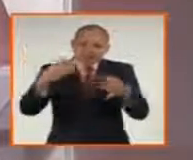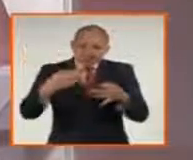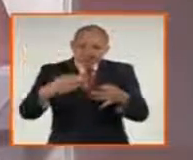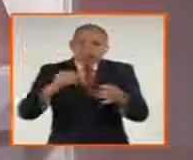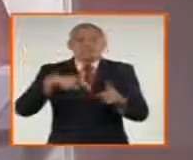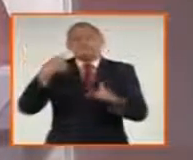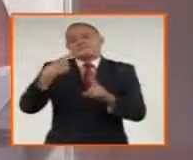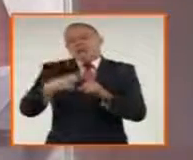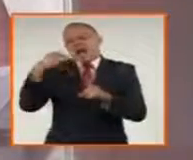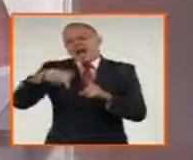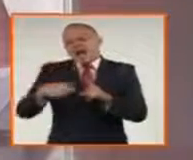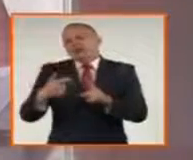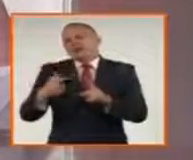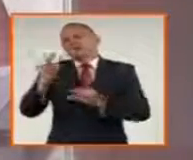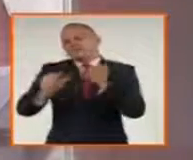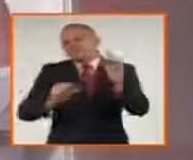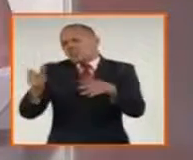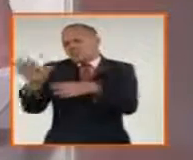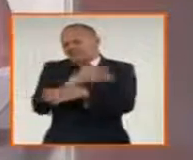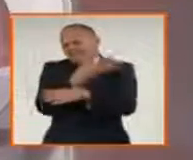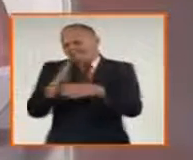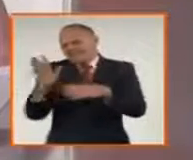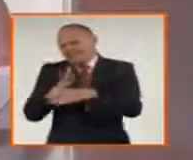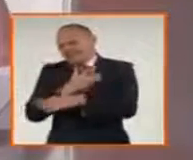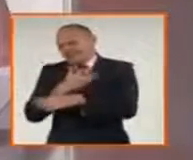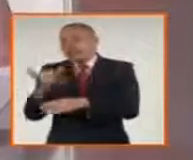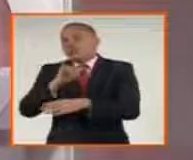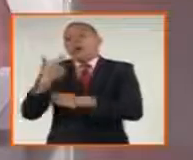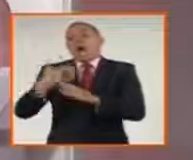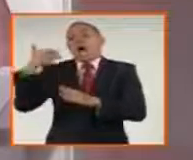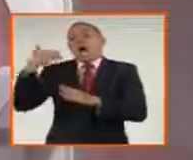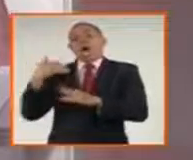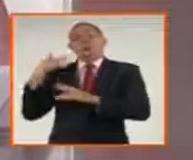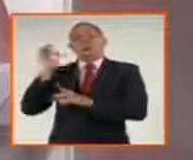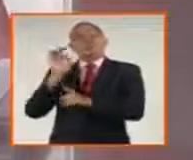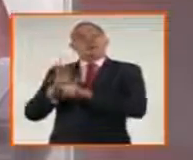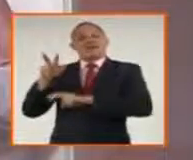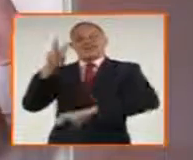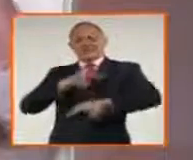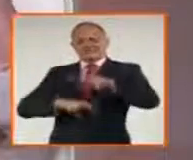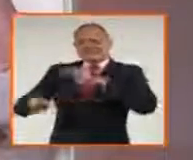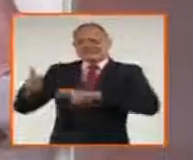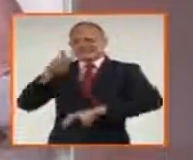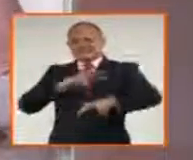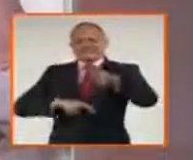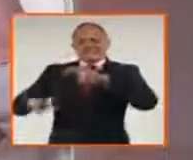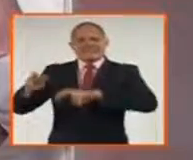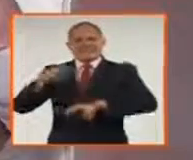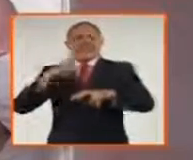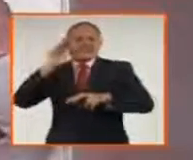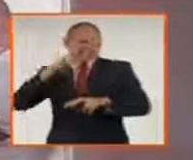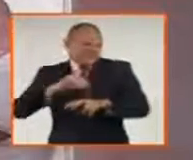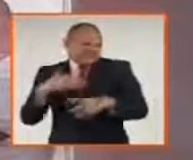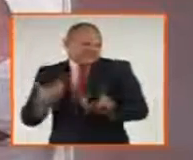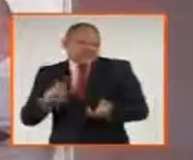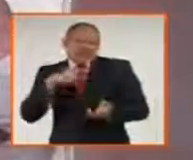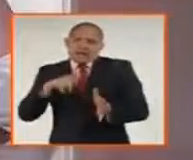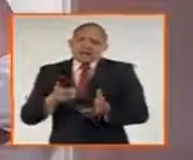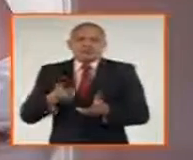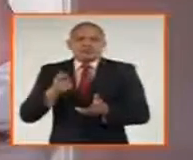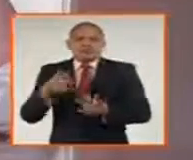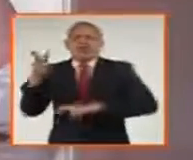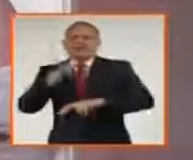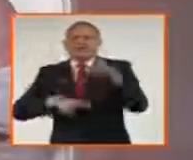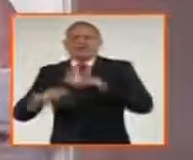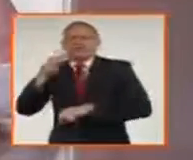aprehensión de las investigaciones que durante años se han estado realizando en distintas ramas del saber. El derecho